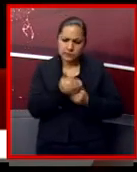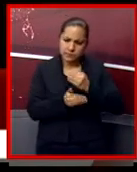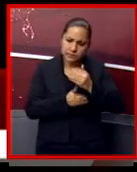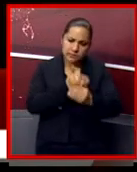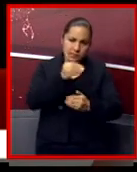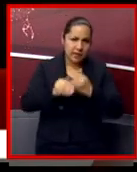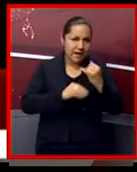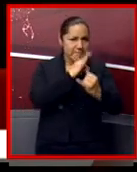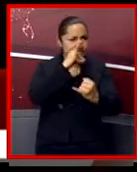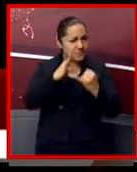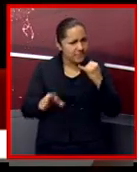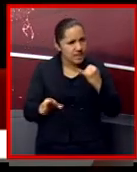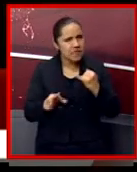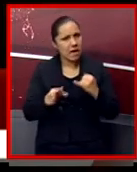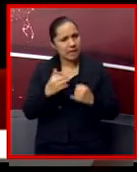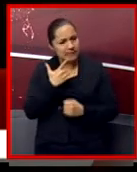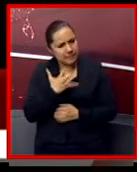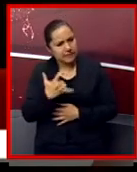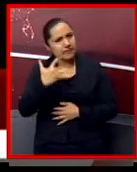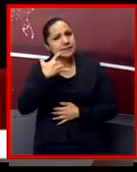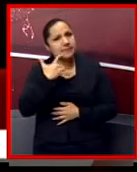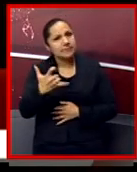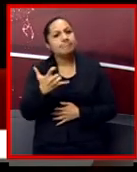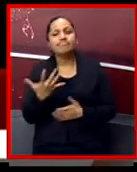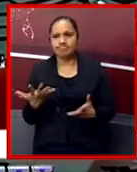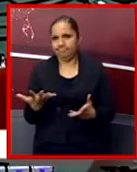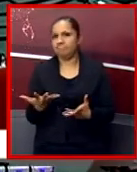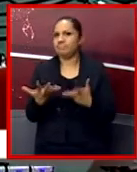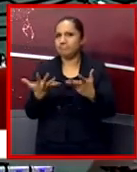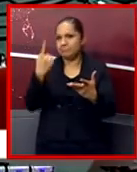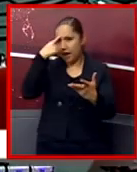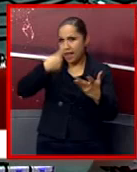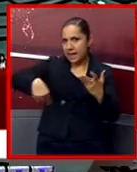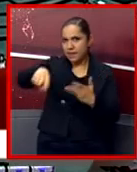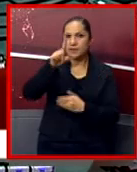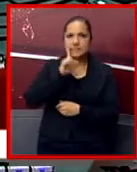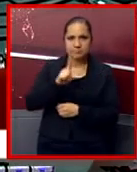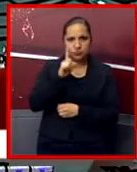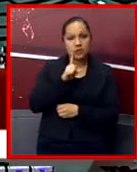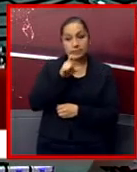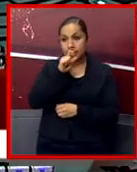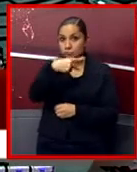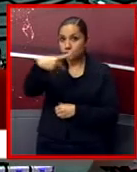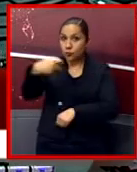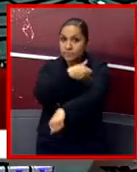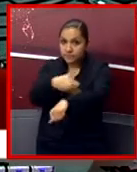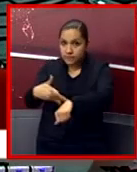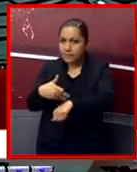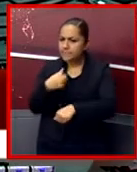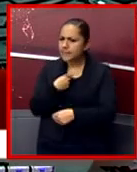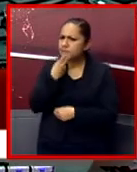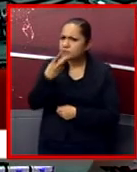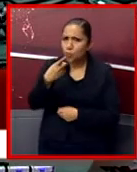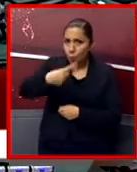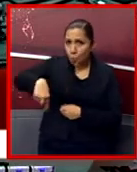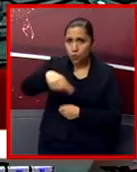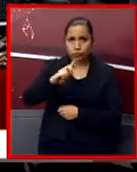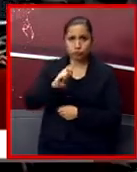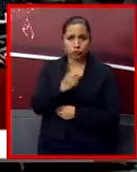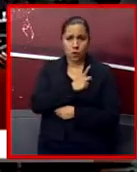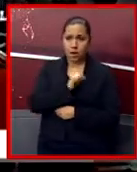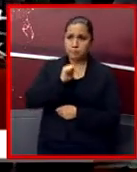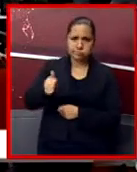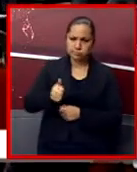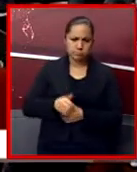sus familias le decimos, no están solas. La Cámara de Diputados guardó un minuto de silencio en memoria de la diputada